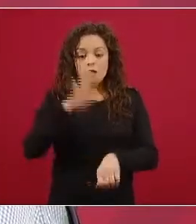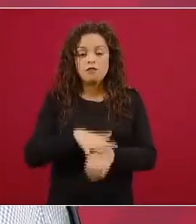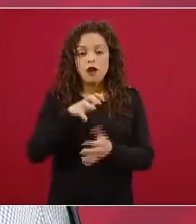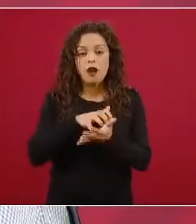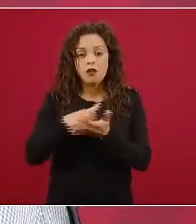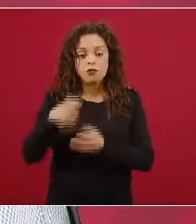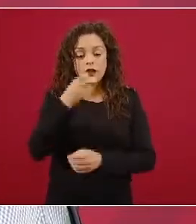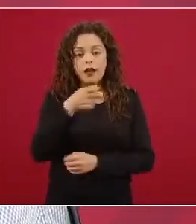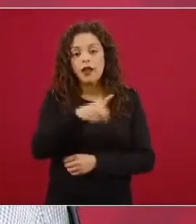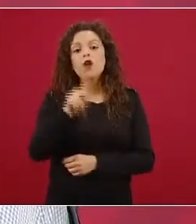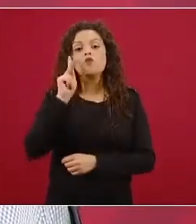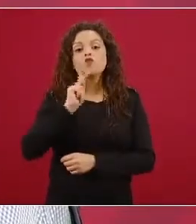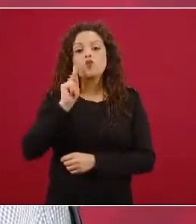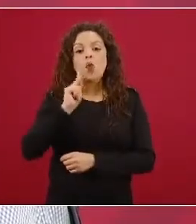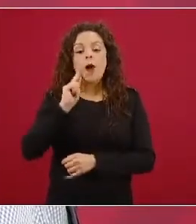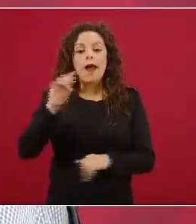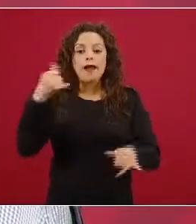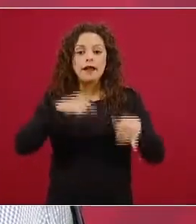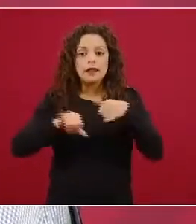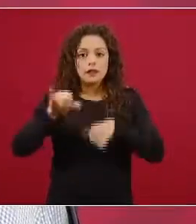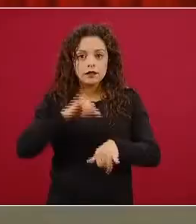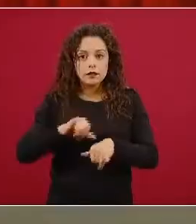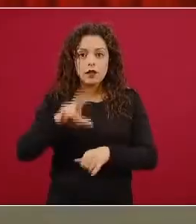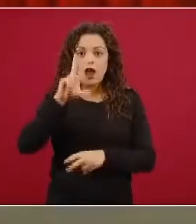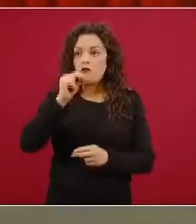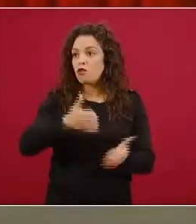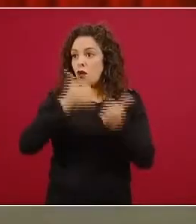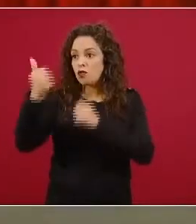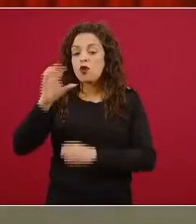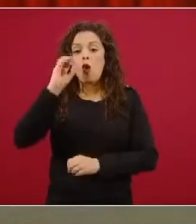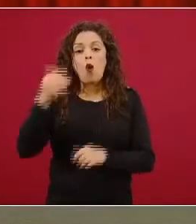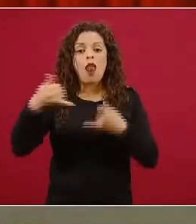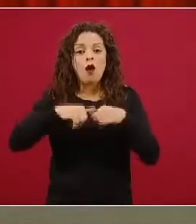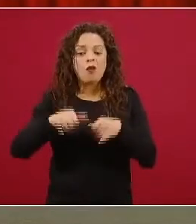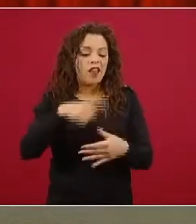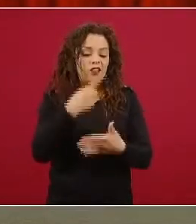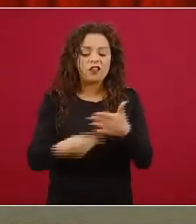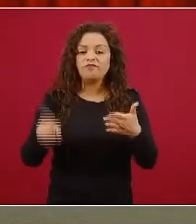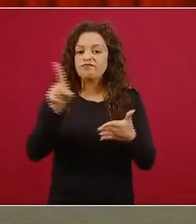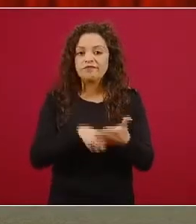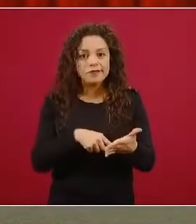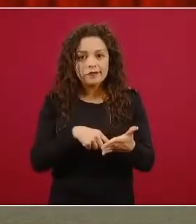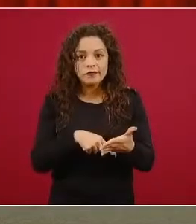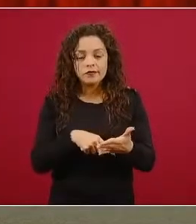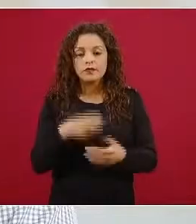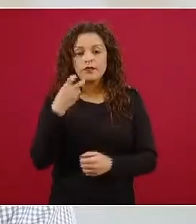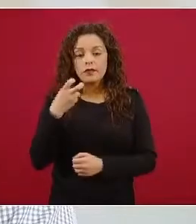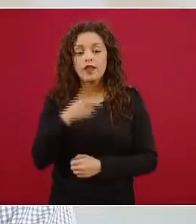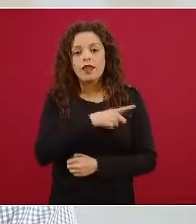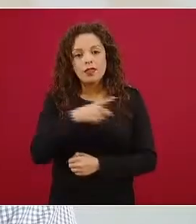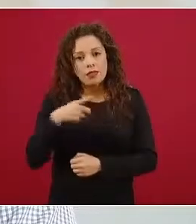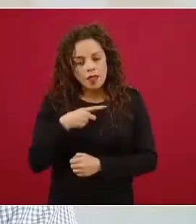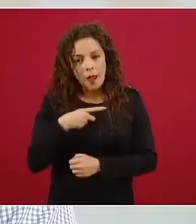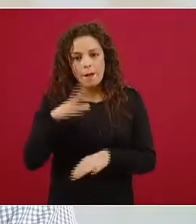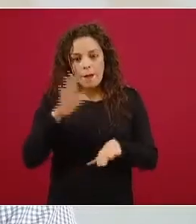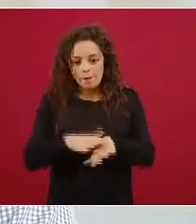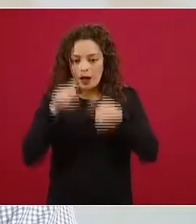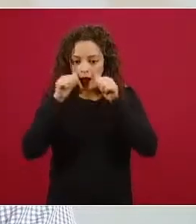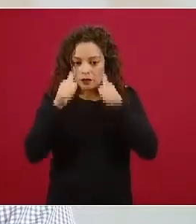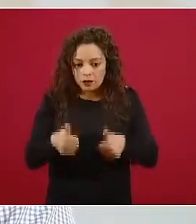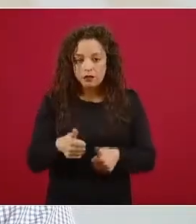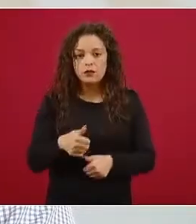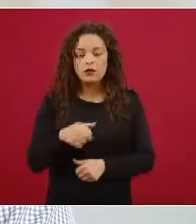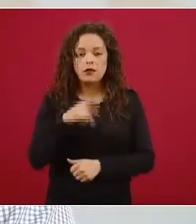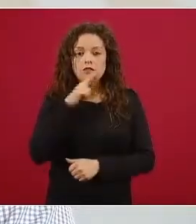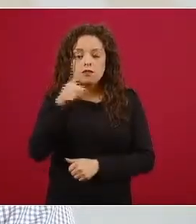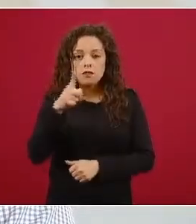sus muestras que finalmente no llegan o son rechazadas por un laboratorio, para entonces poder enfocarse a mejorar el